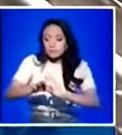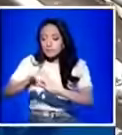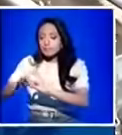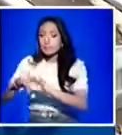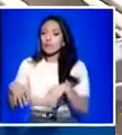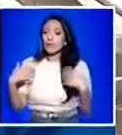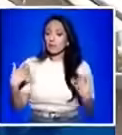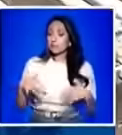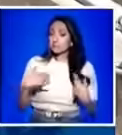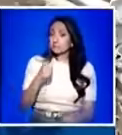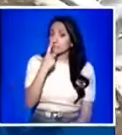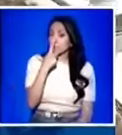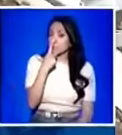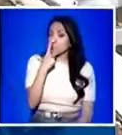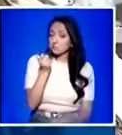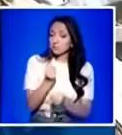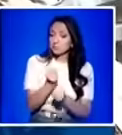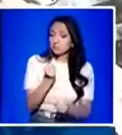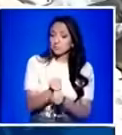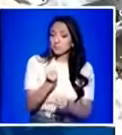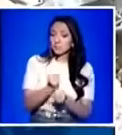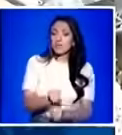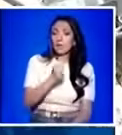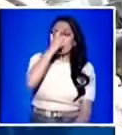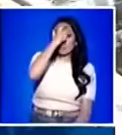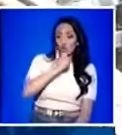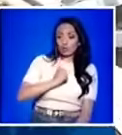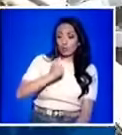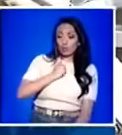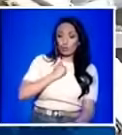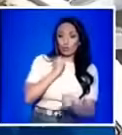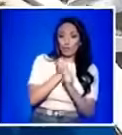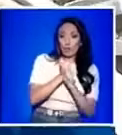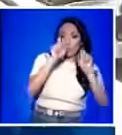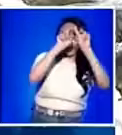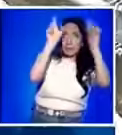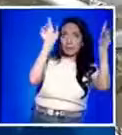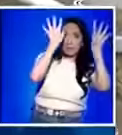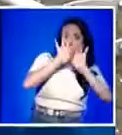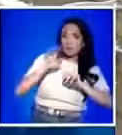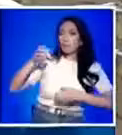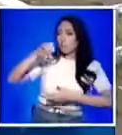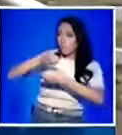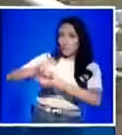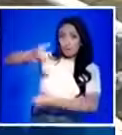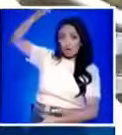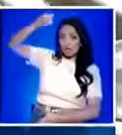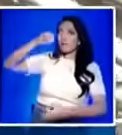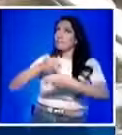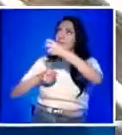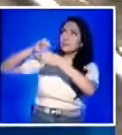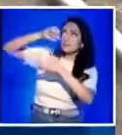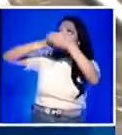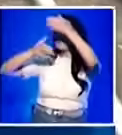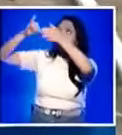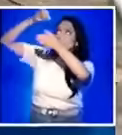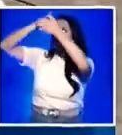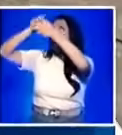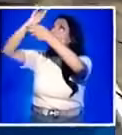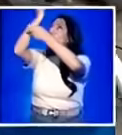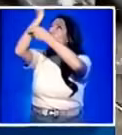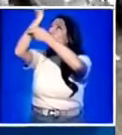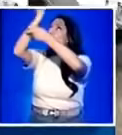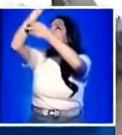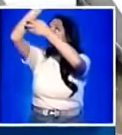bastante interesante porque vienen los trabajadores, se trepan al poste, tienen que bajarse